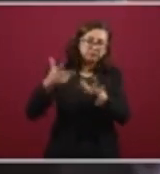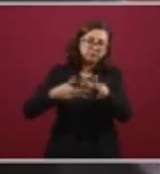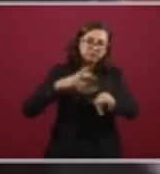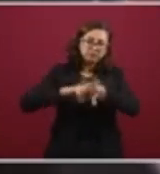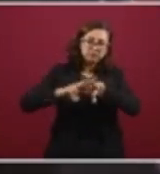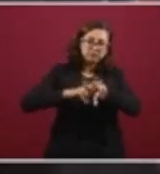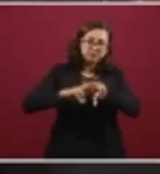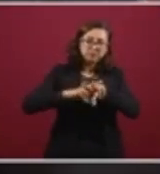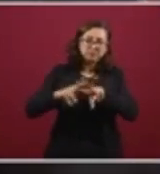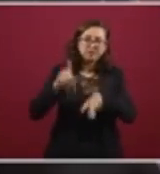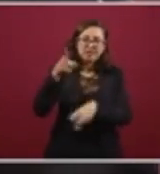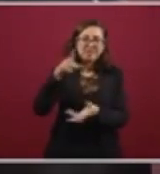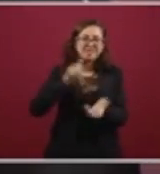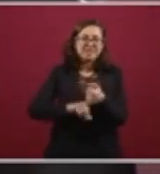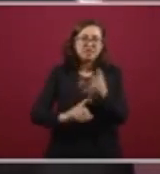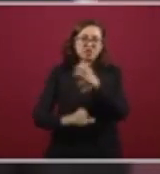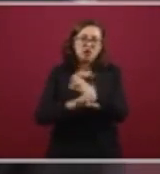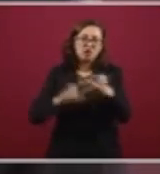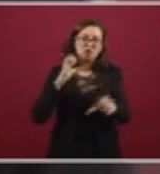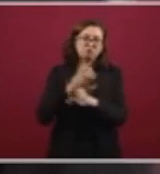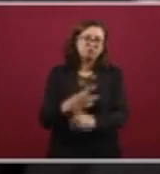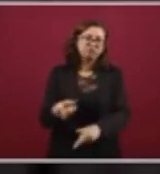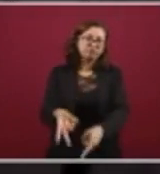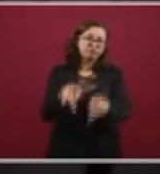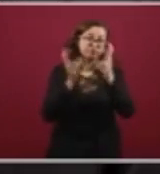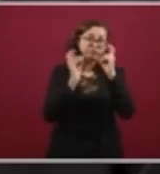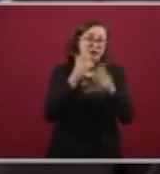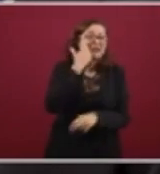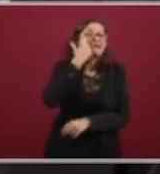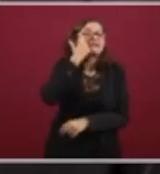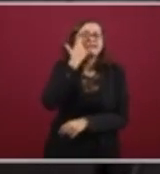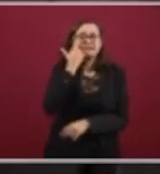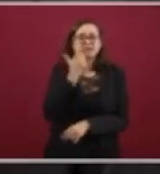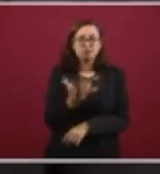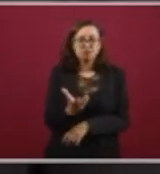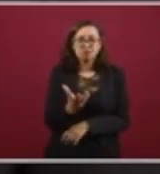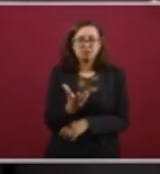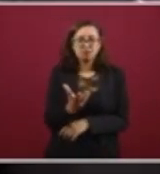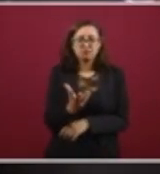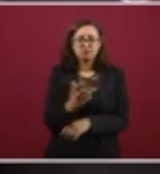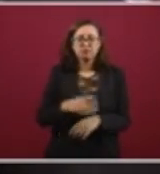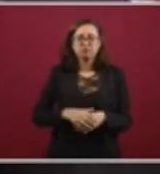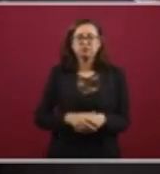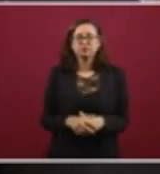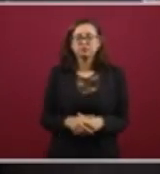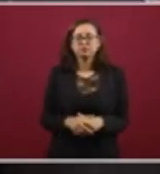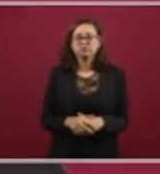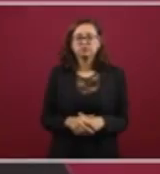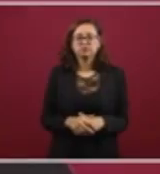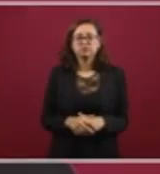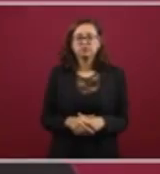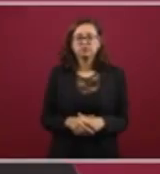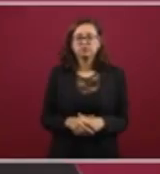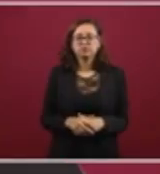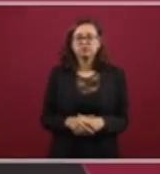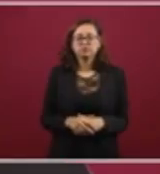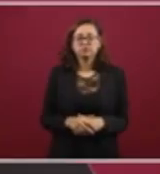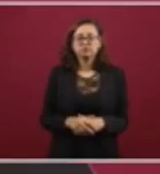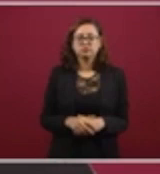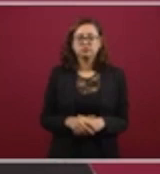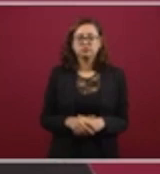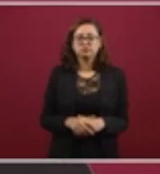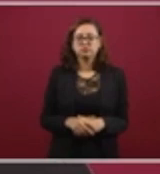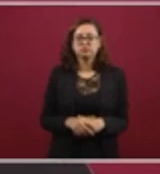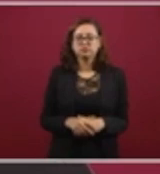saquear unos vagones de un tren, y